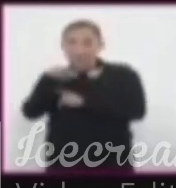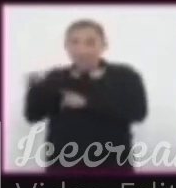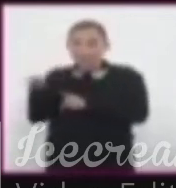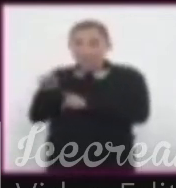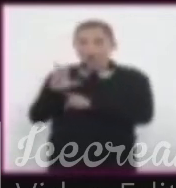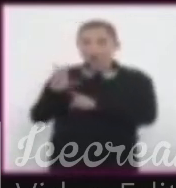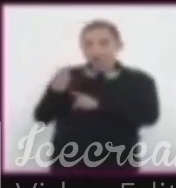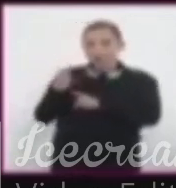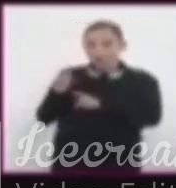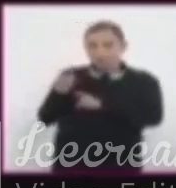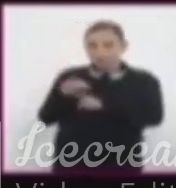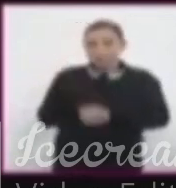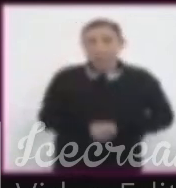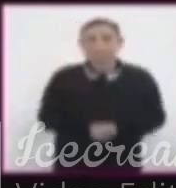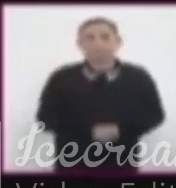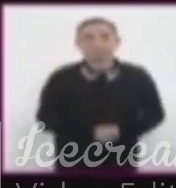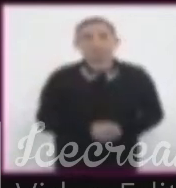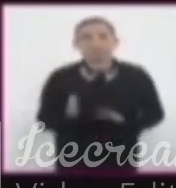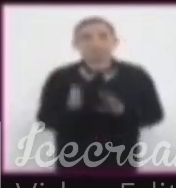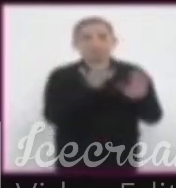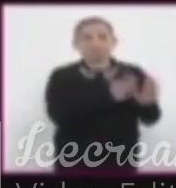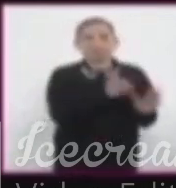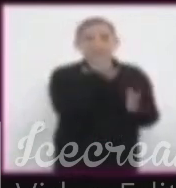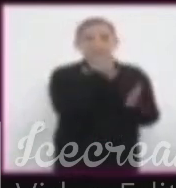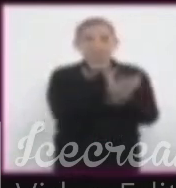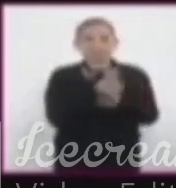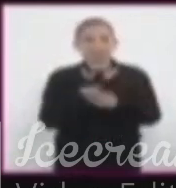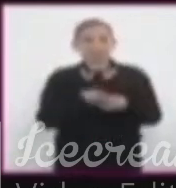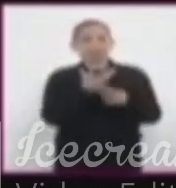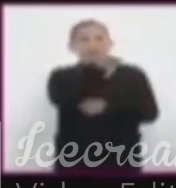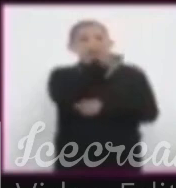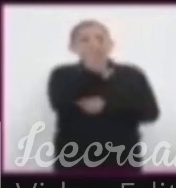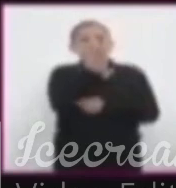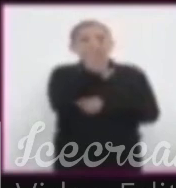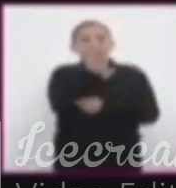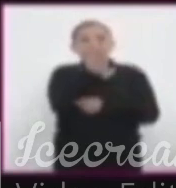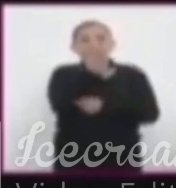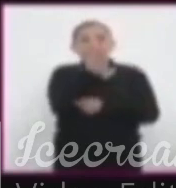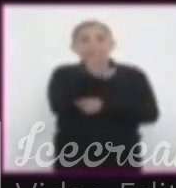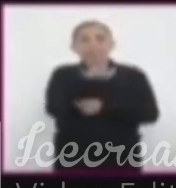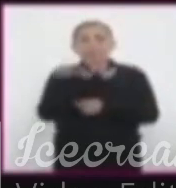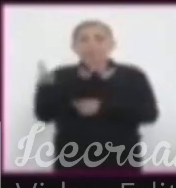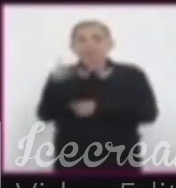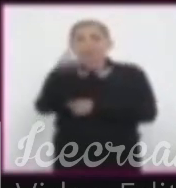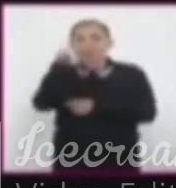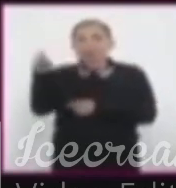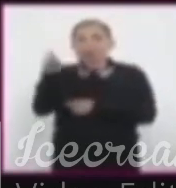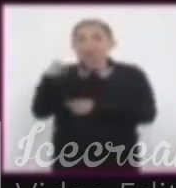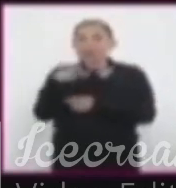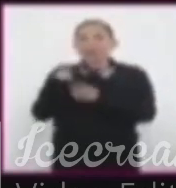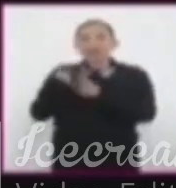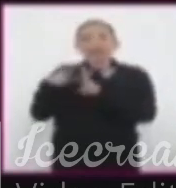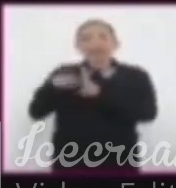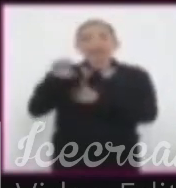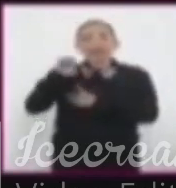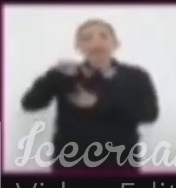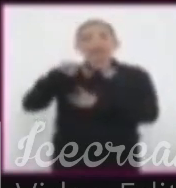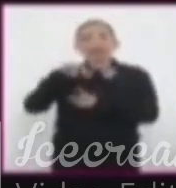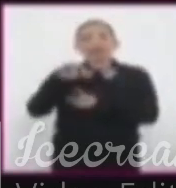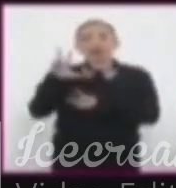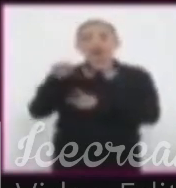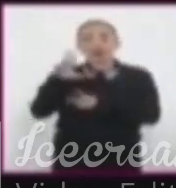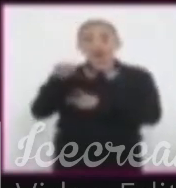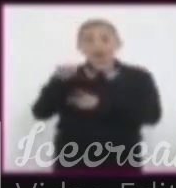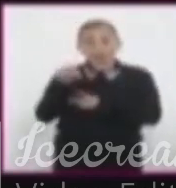derecho. Y nos queda del lado izquierdo simplemente X y del lado derecho nos queda 100 sobre 80. Vamos a simplificar